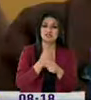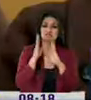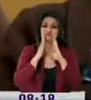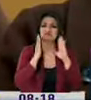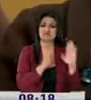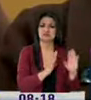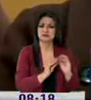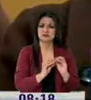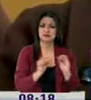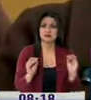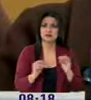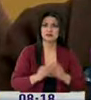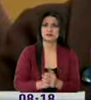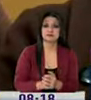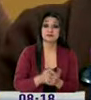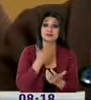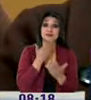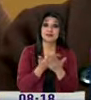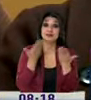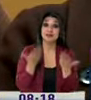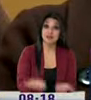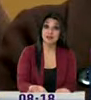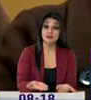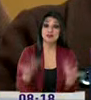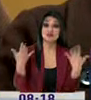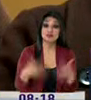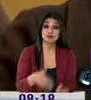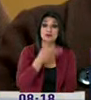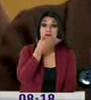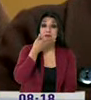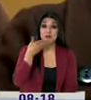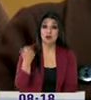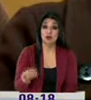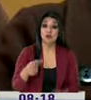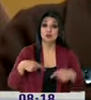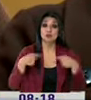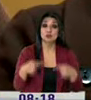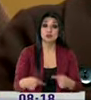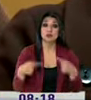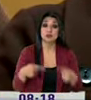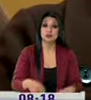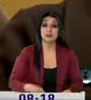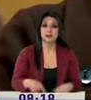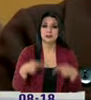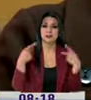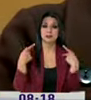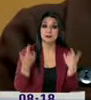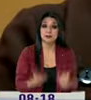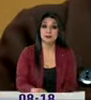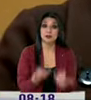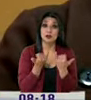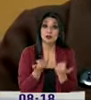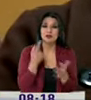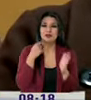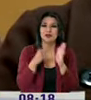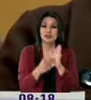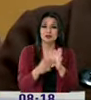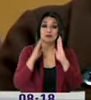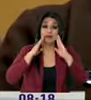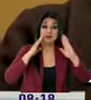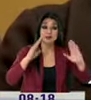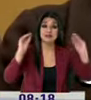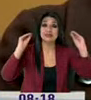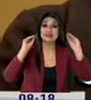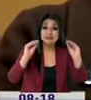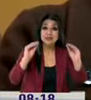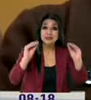olvidados. Gracias a esto, ha mejorado nuestro diario vivir, anhelando que aquellos que no han sido